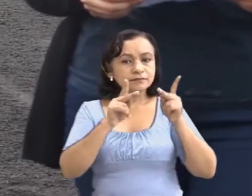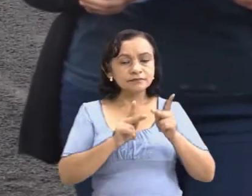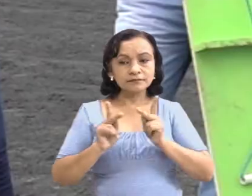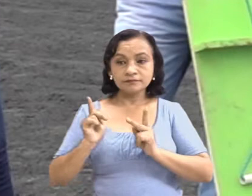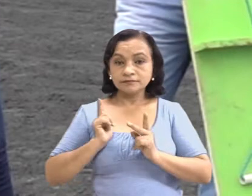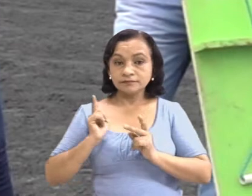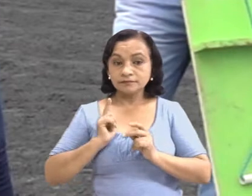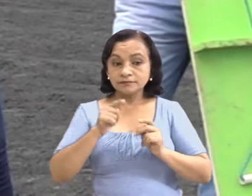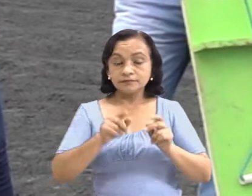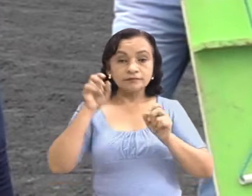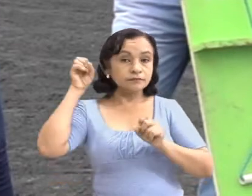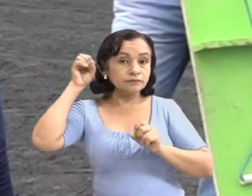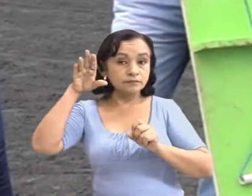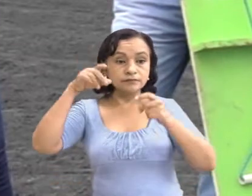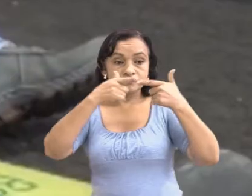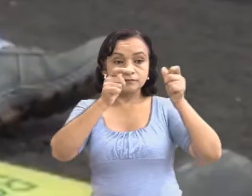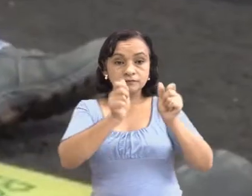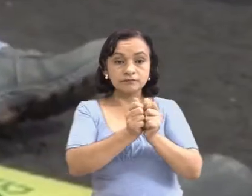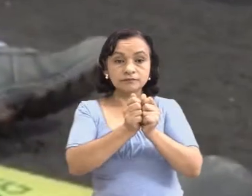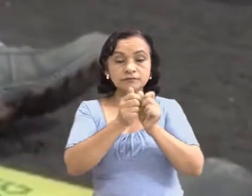se encuentran